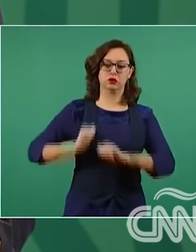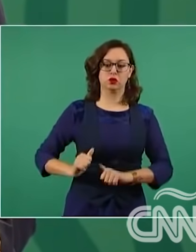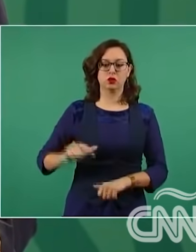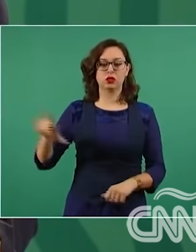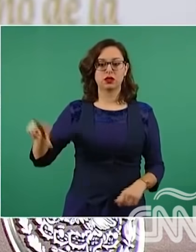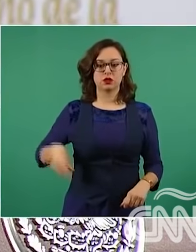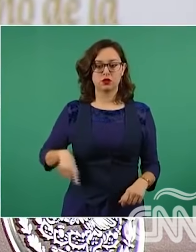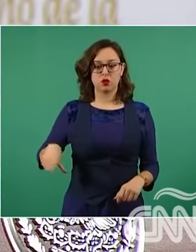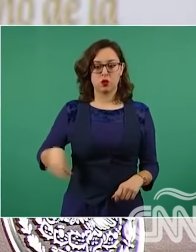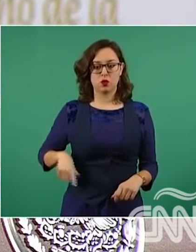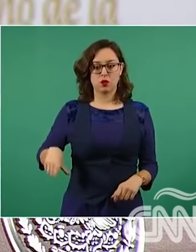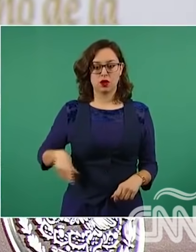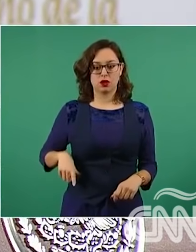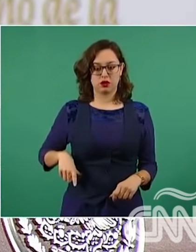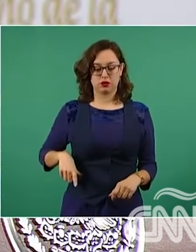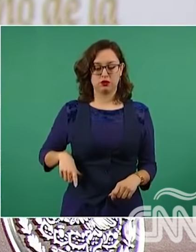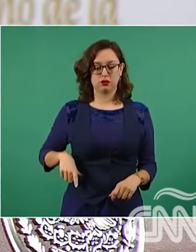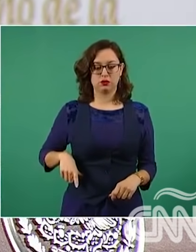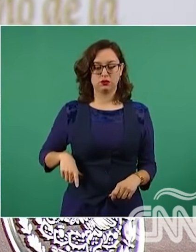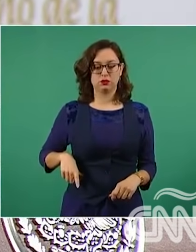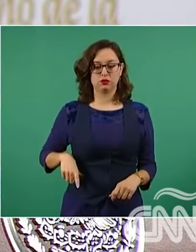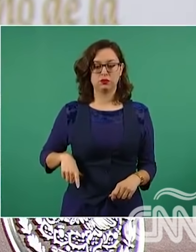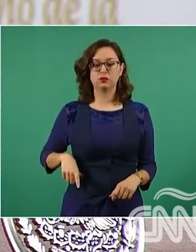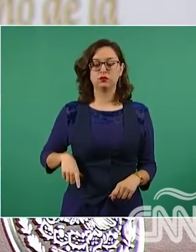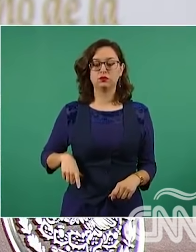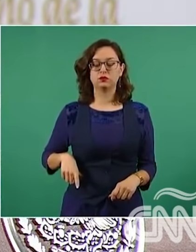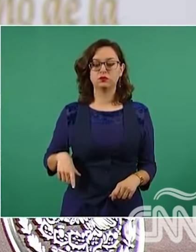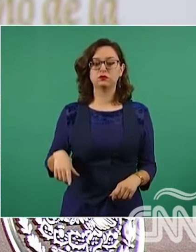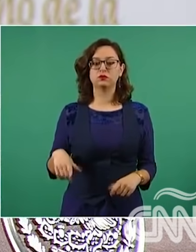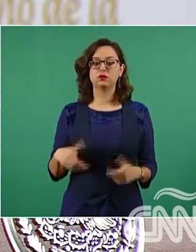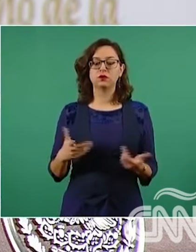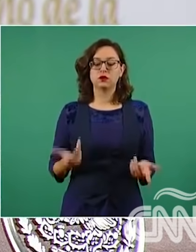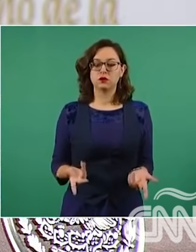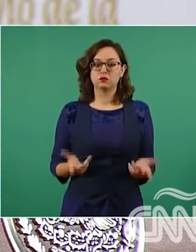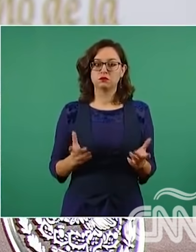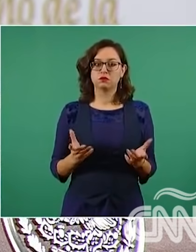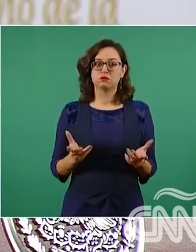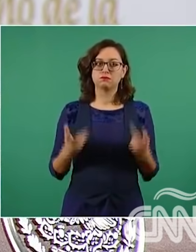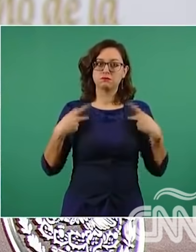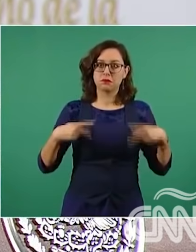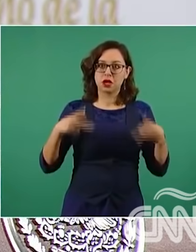No soy partidario de que la gente